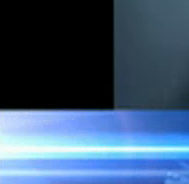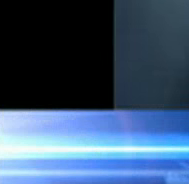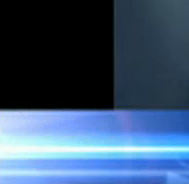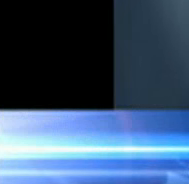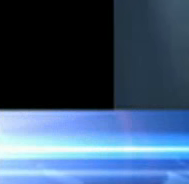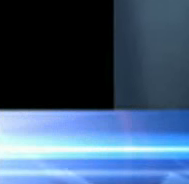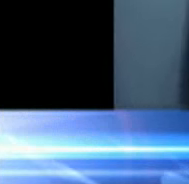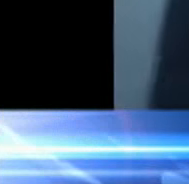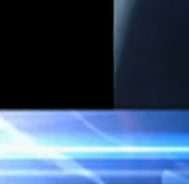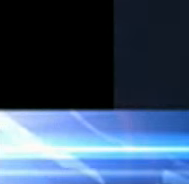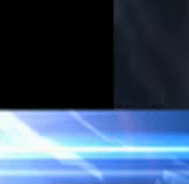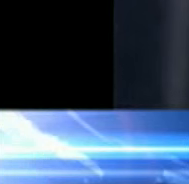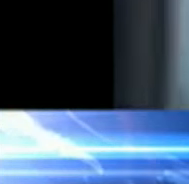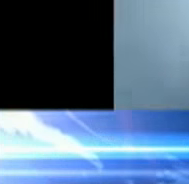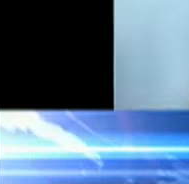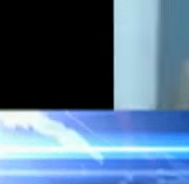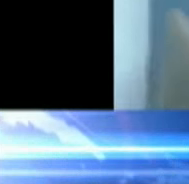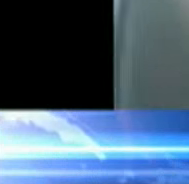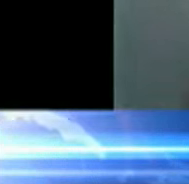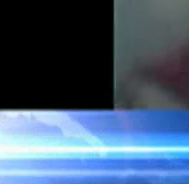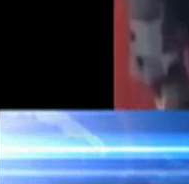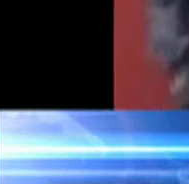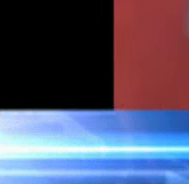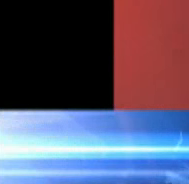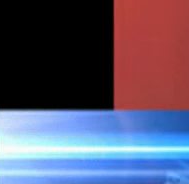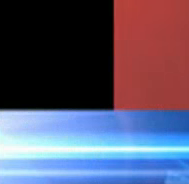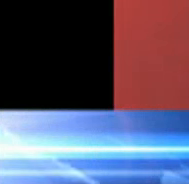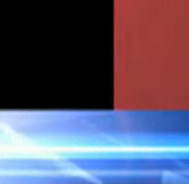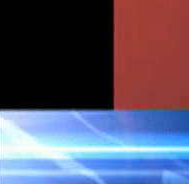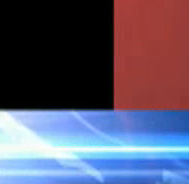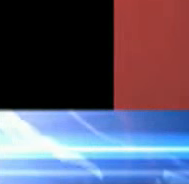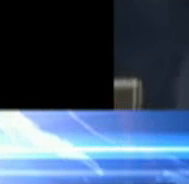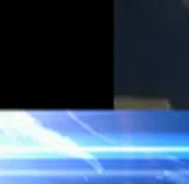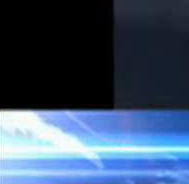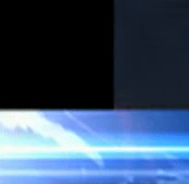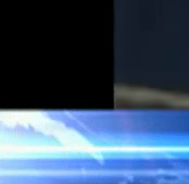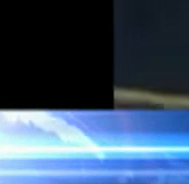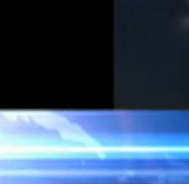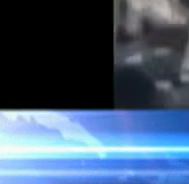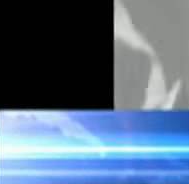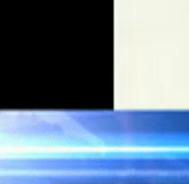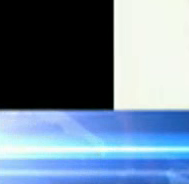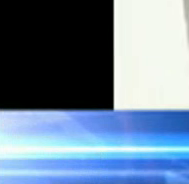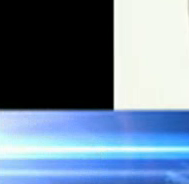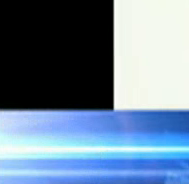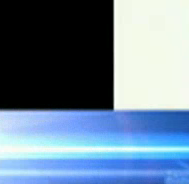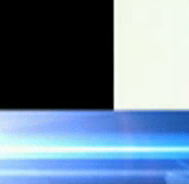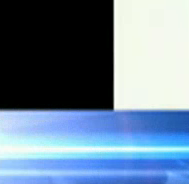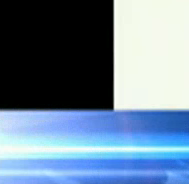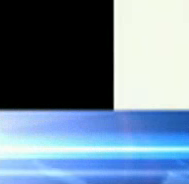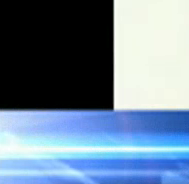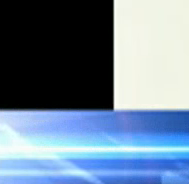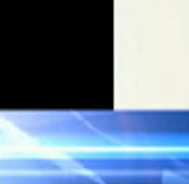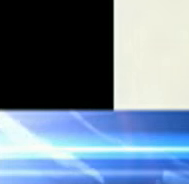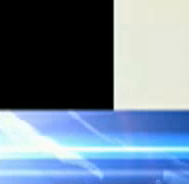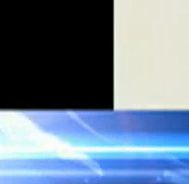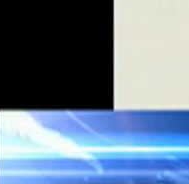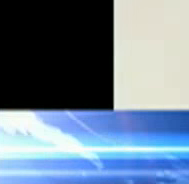y confirmó lo que sospechaba. Descubra en qué lugar ocurrió y cómo halló al esposo.